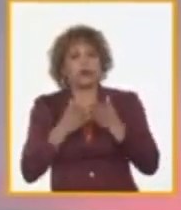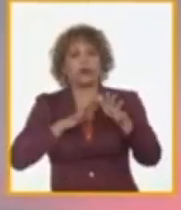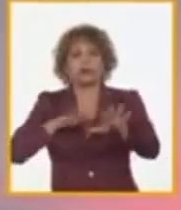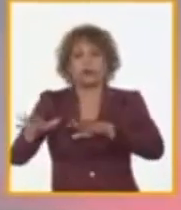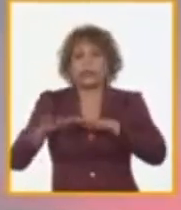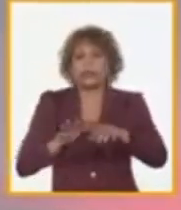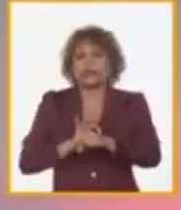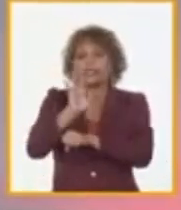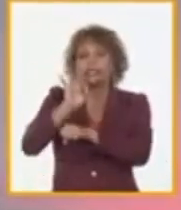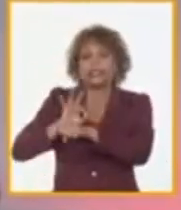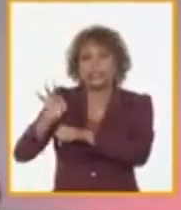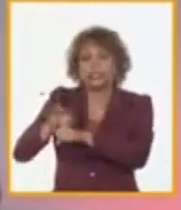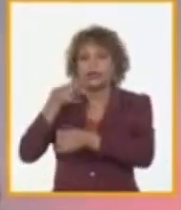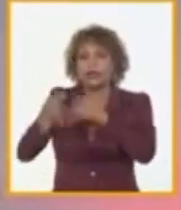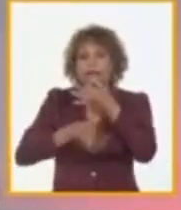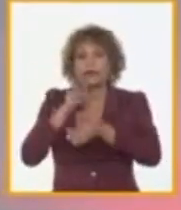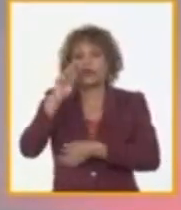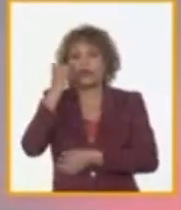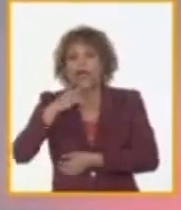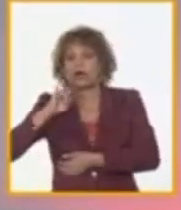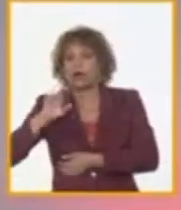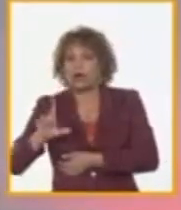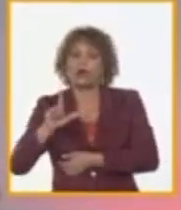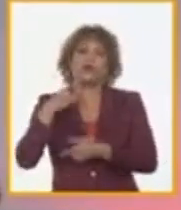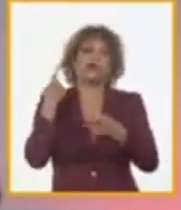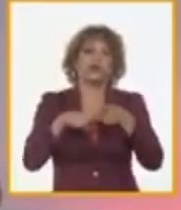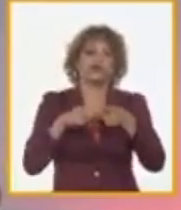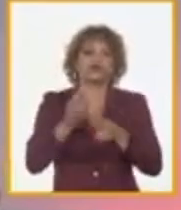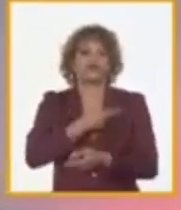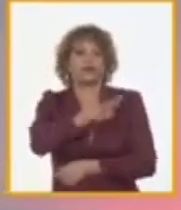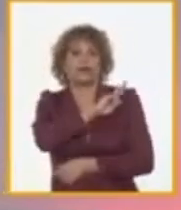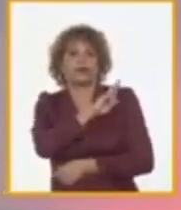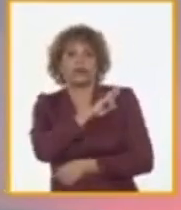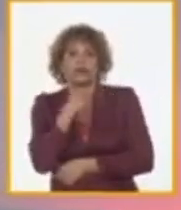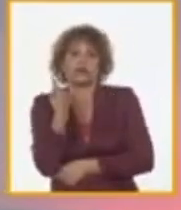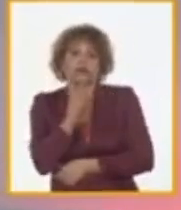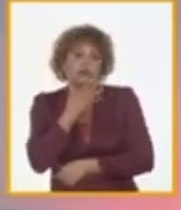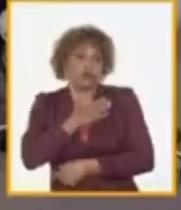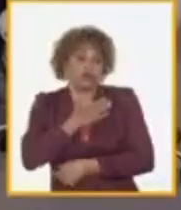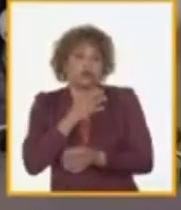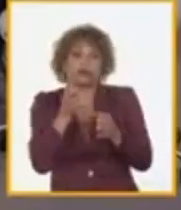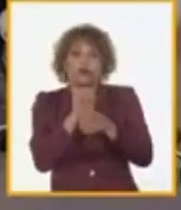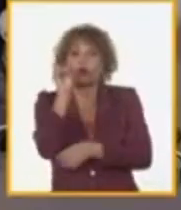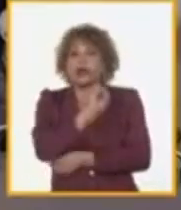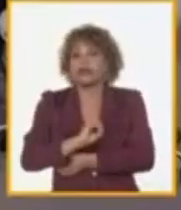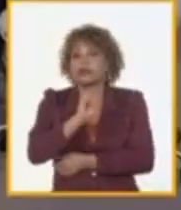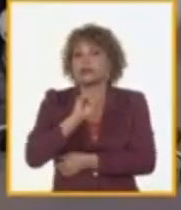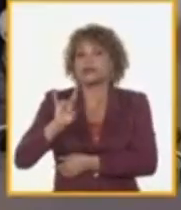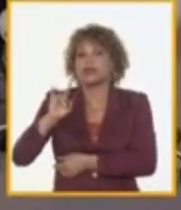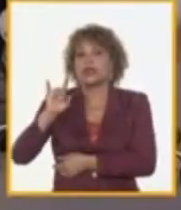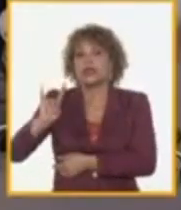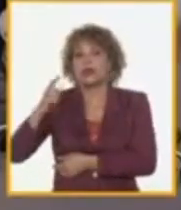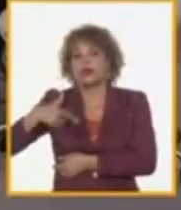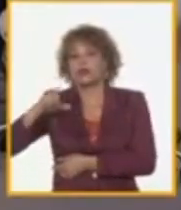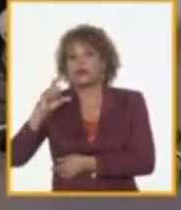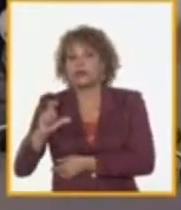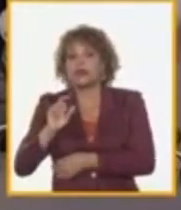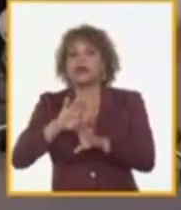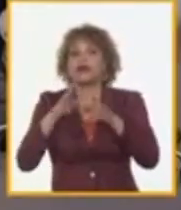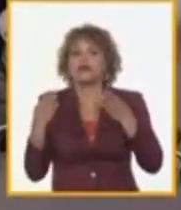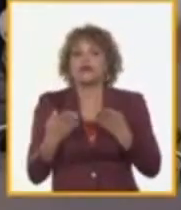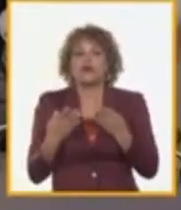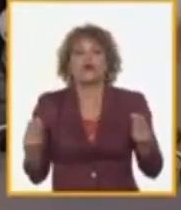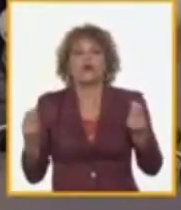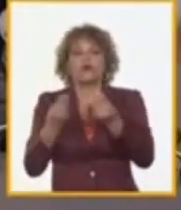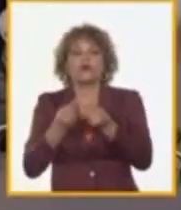que tiene el país que ha explicado Raulito las propias responsabilidades que asumimos como generación juvenil en los grupos de recreación las que diseñamos con la familia de